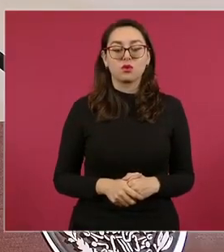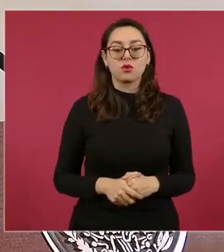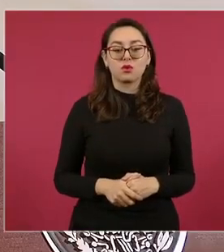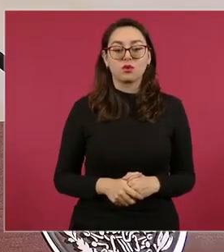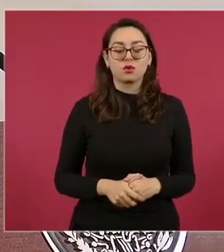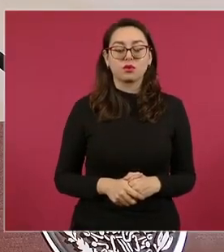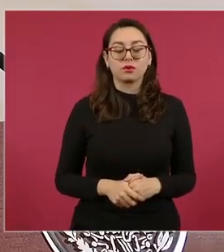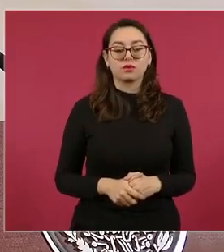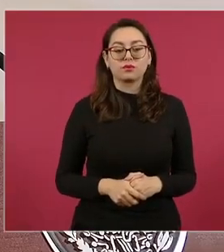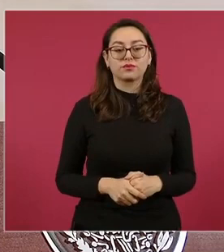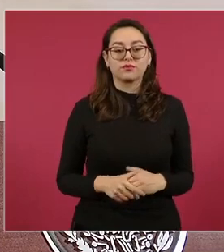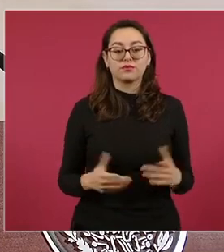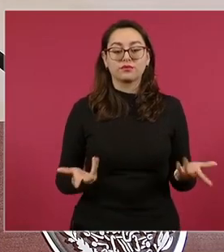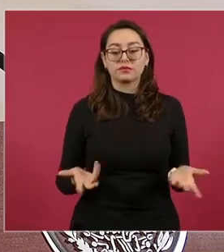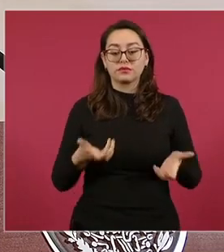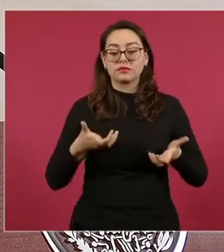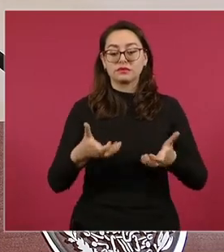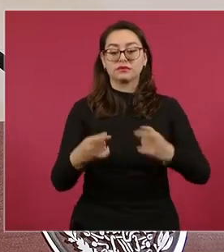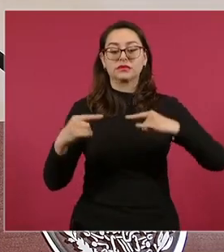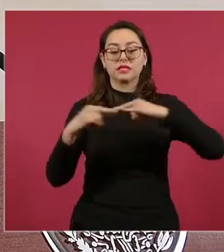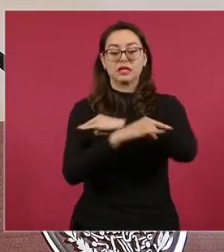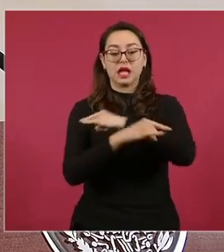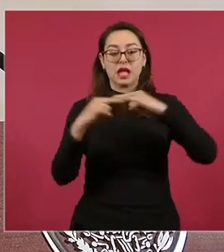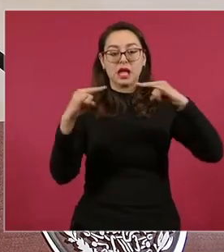está concesionado el mantenimiento de la carretera